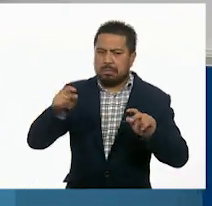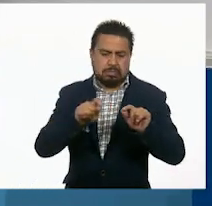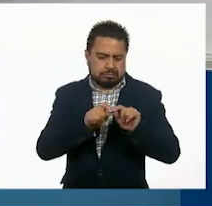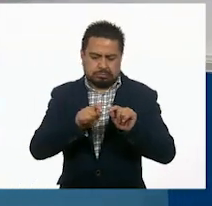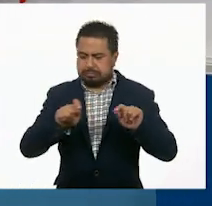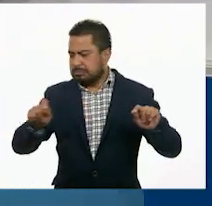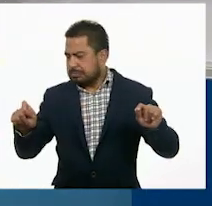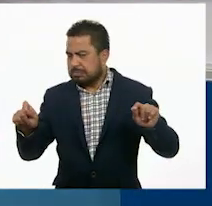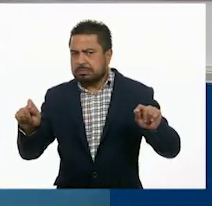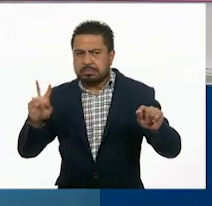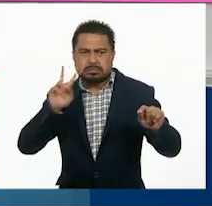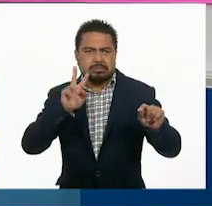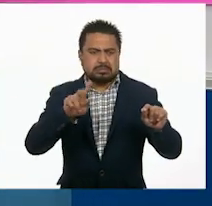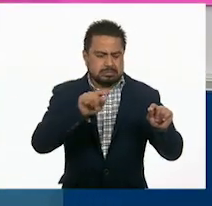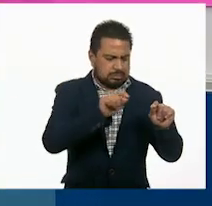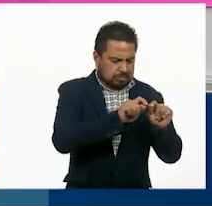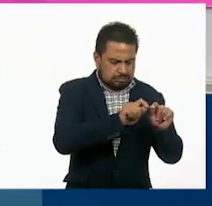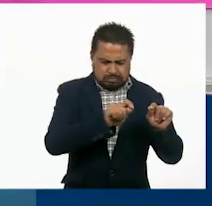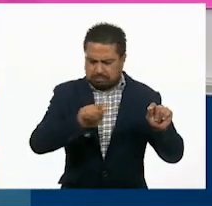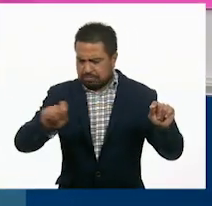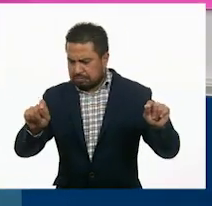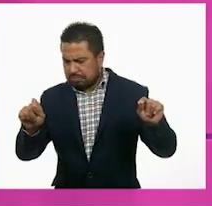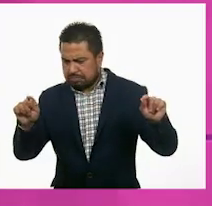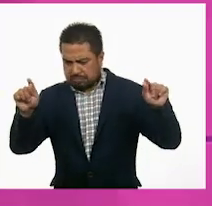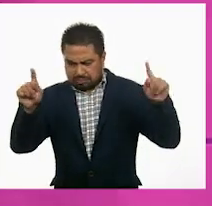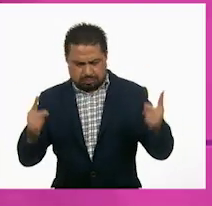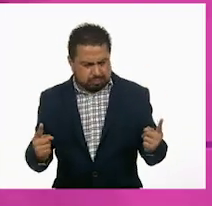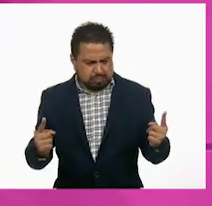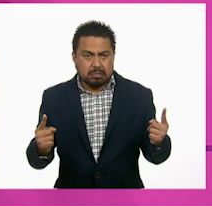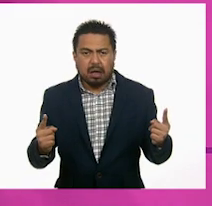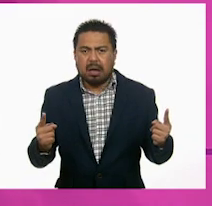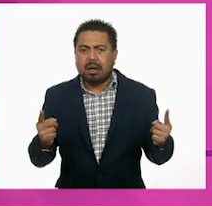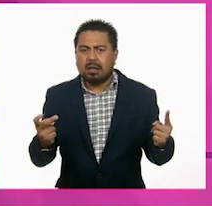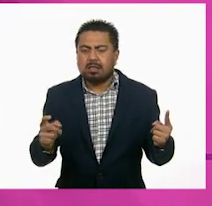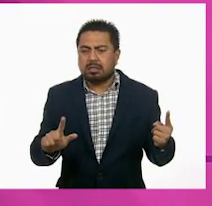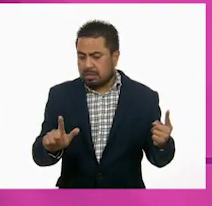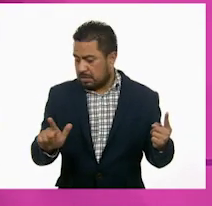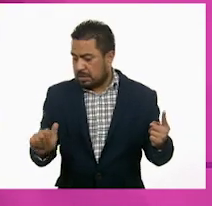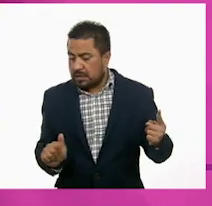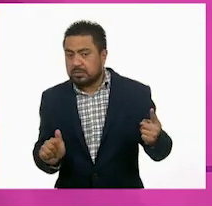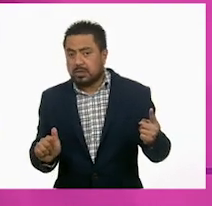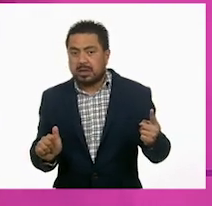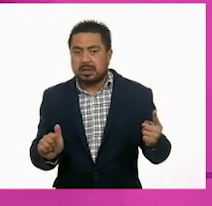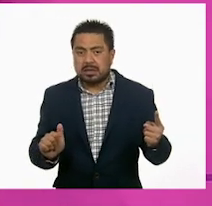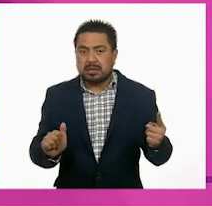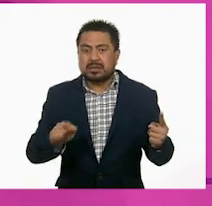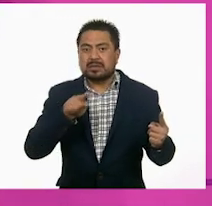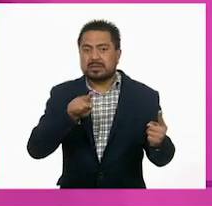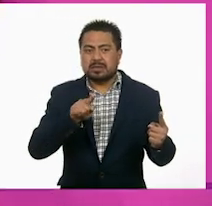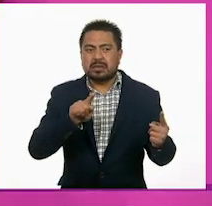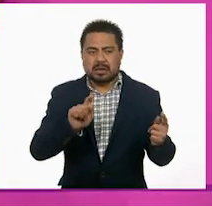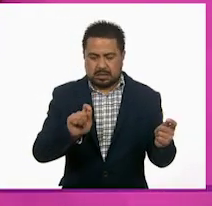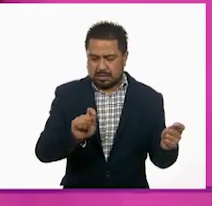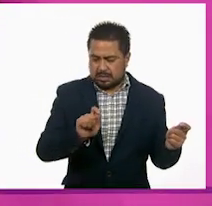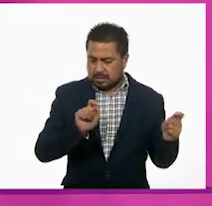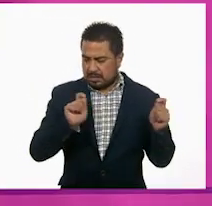ver cuánto mide este segmento y después iterarlo o repetirlo. Si